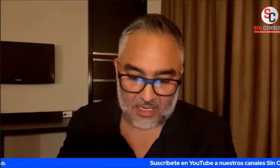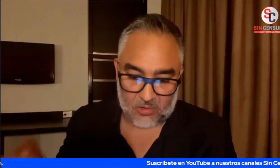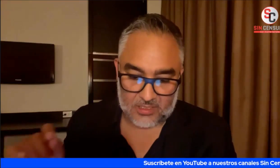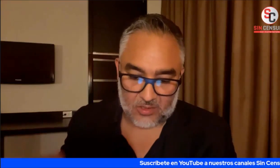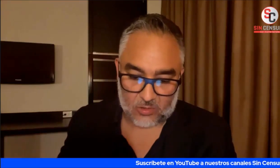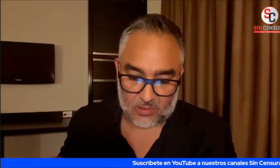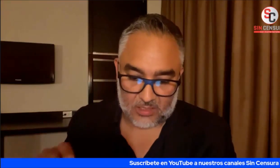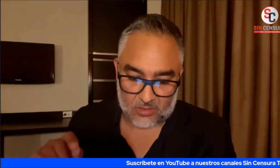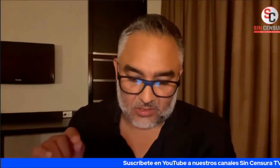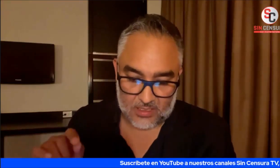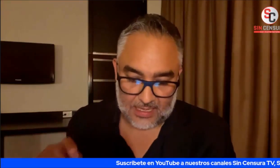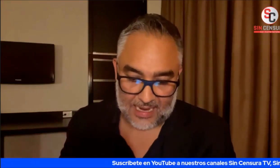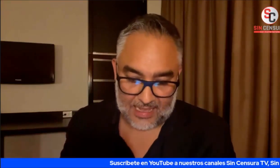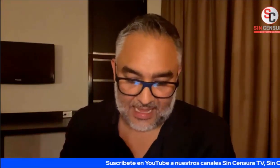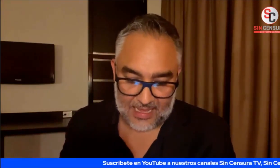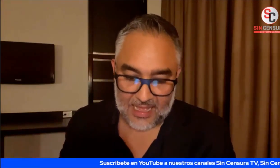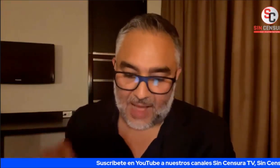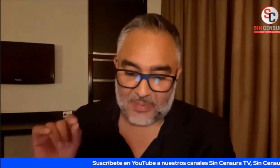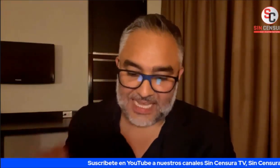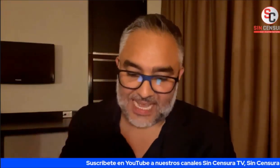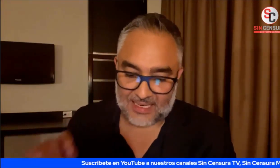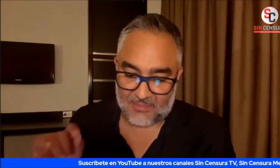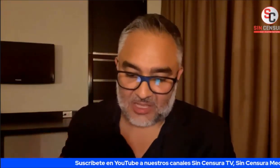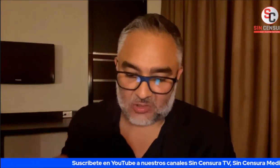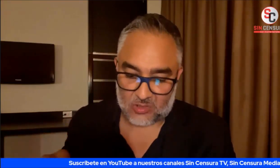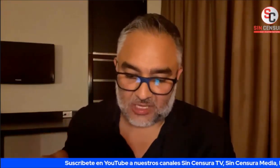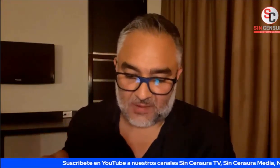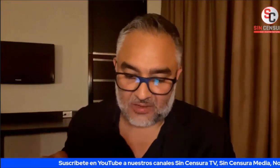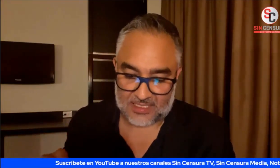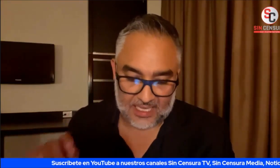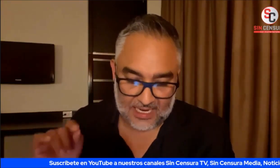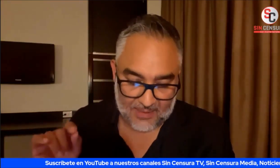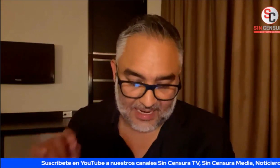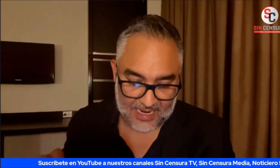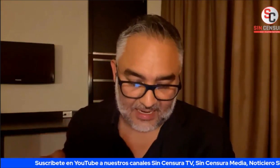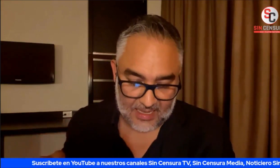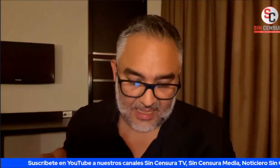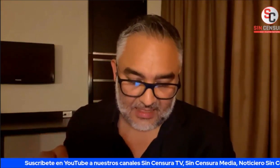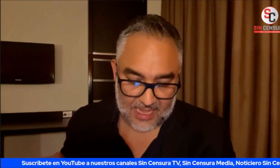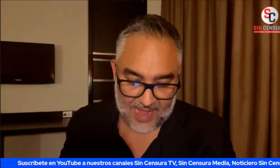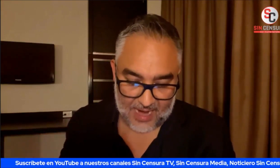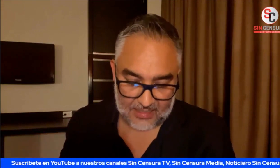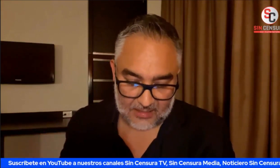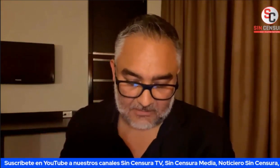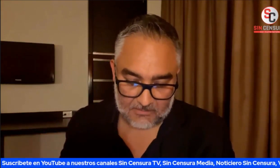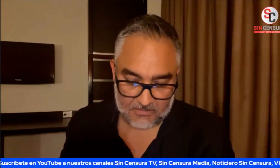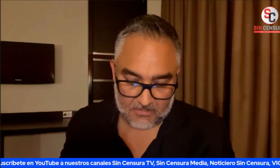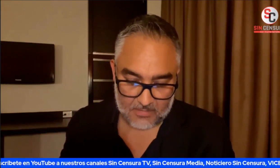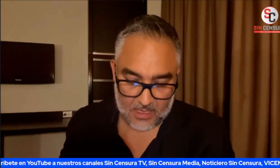méxico-estados unidos-canadá a pesar de que medios conservadores quieren amarrar navajas